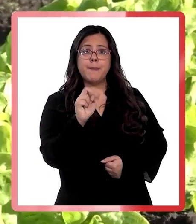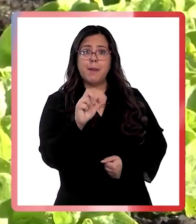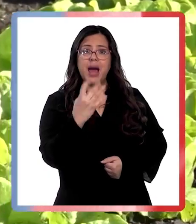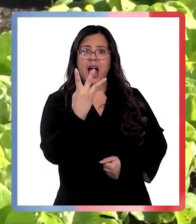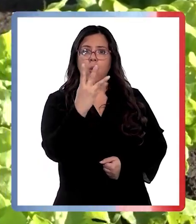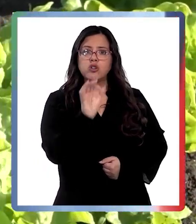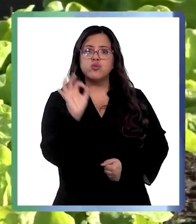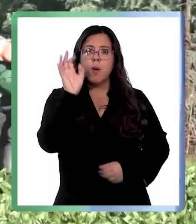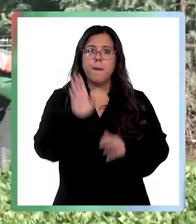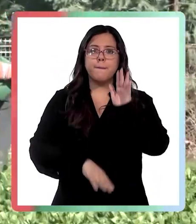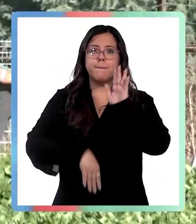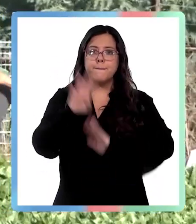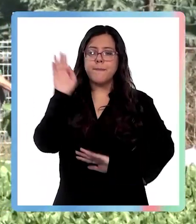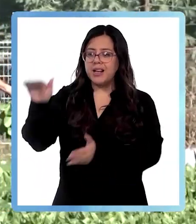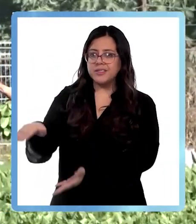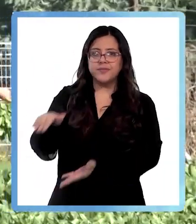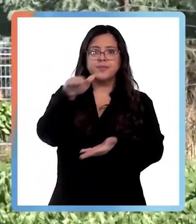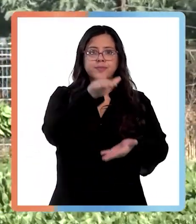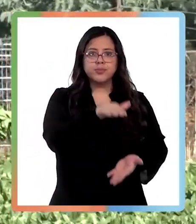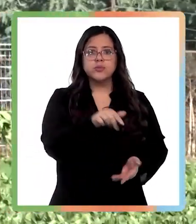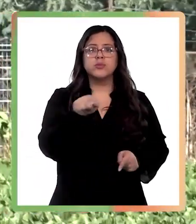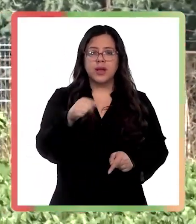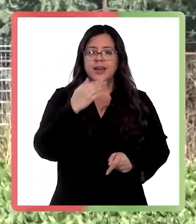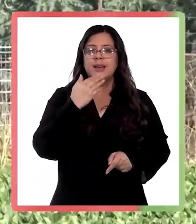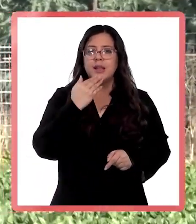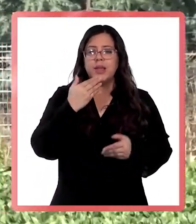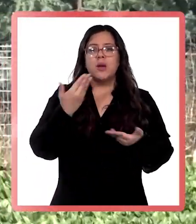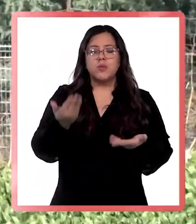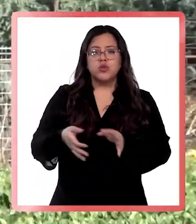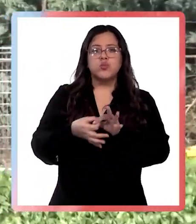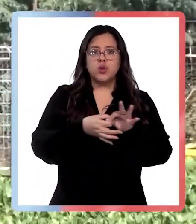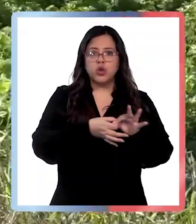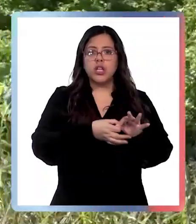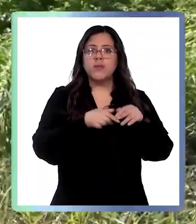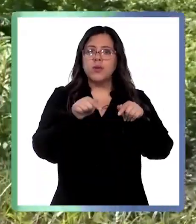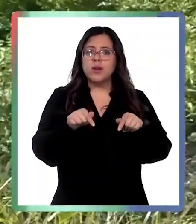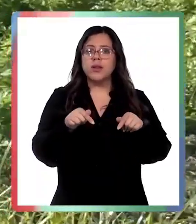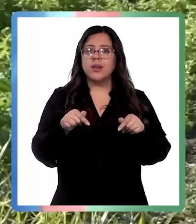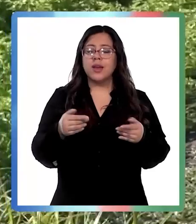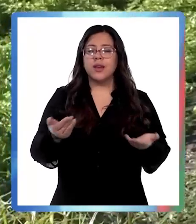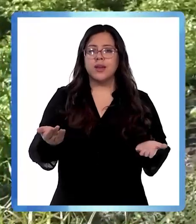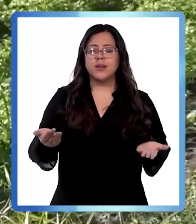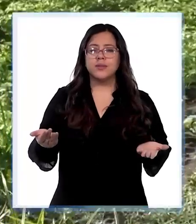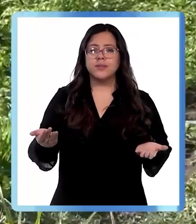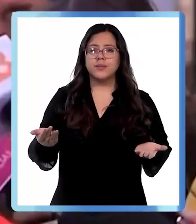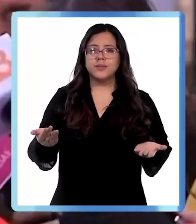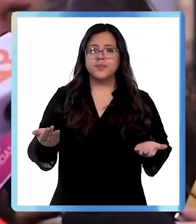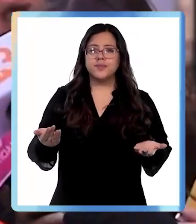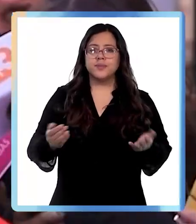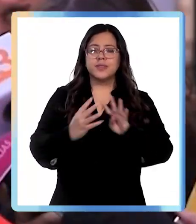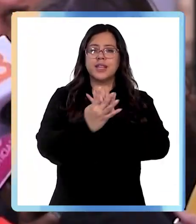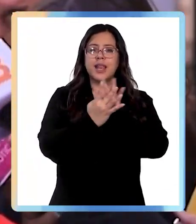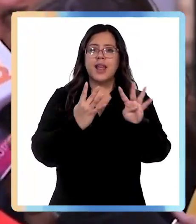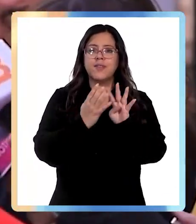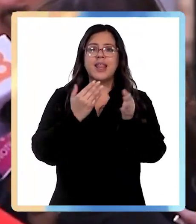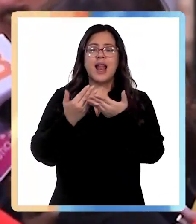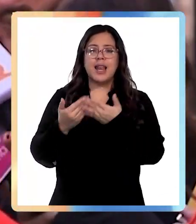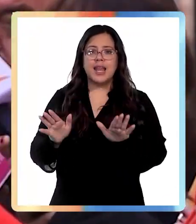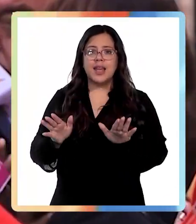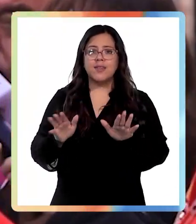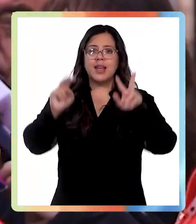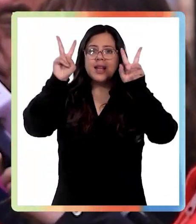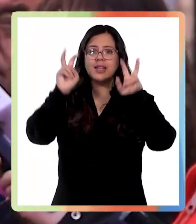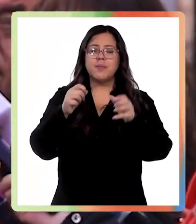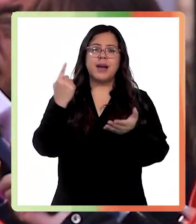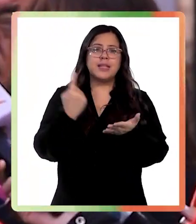un 4% más de suministro también, y por eso la papa se ha ubicado, como sabemos, en las ferias libres, en